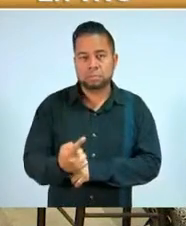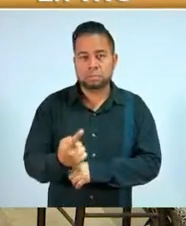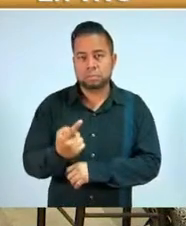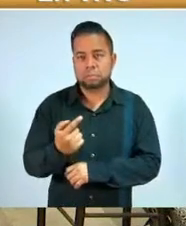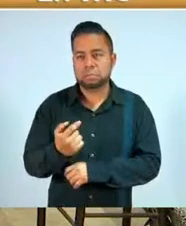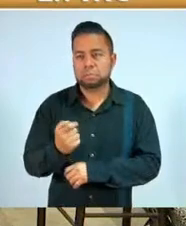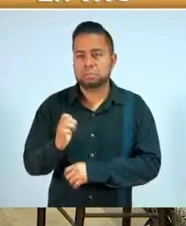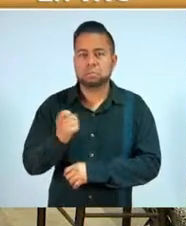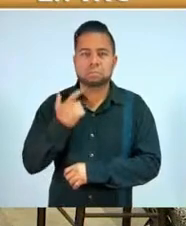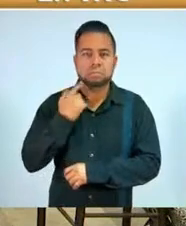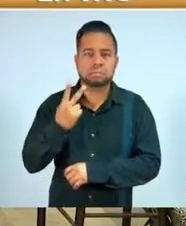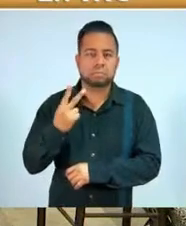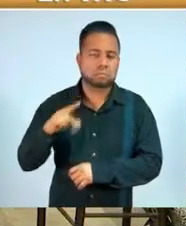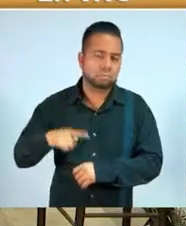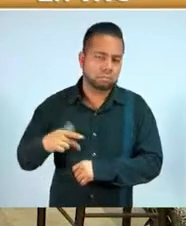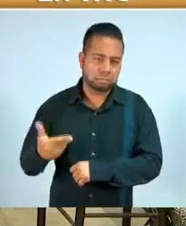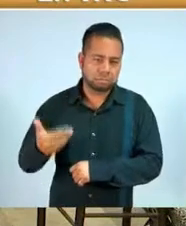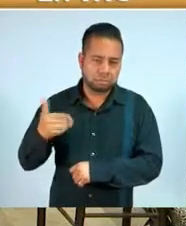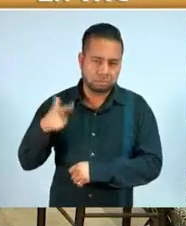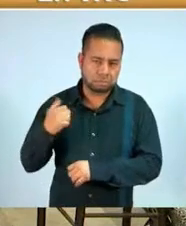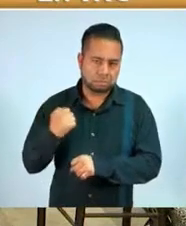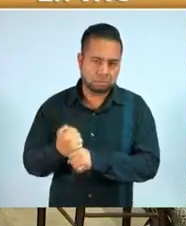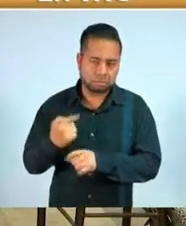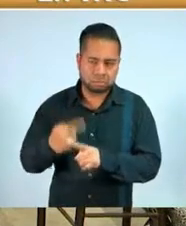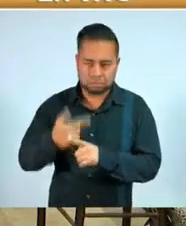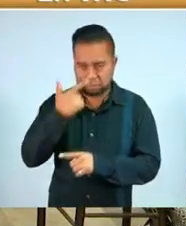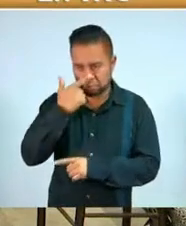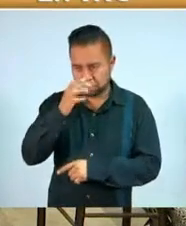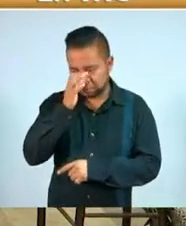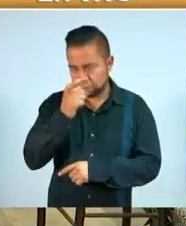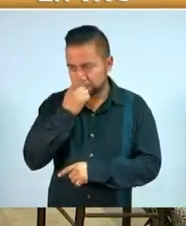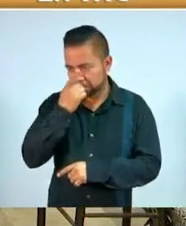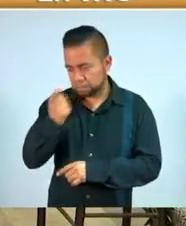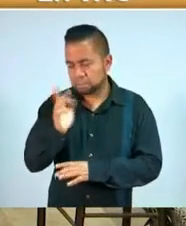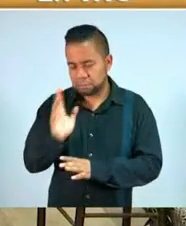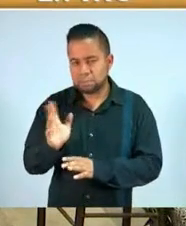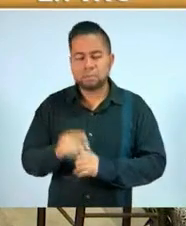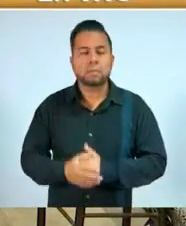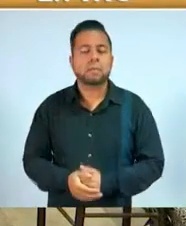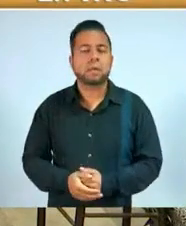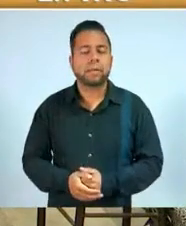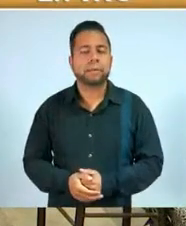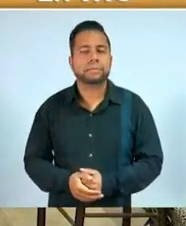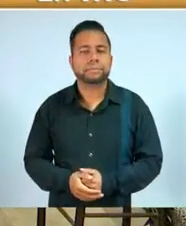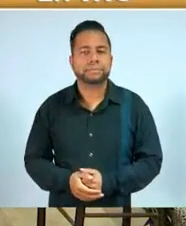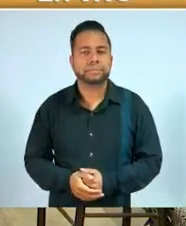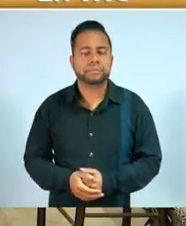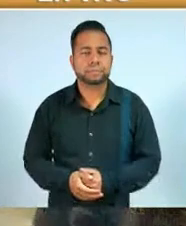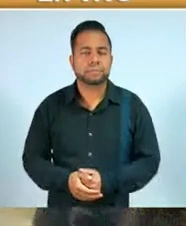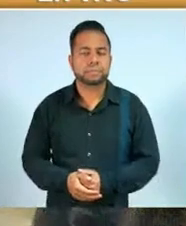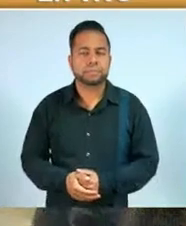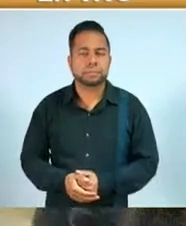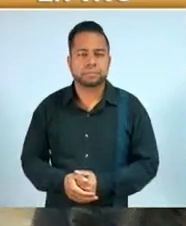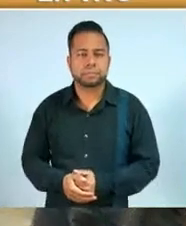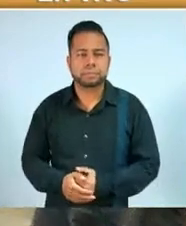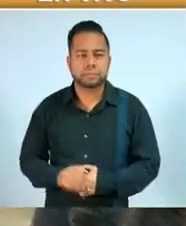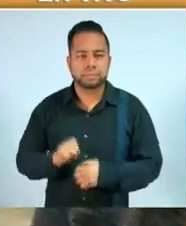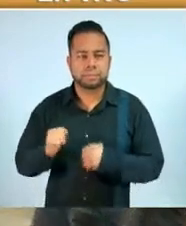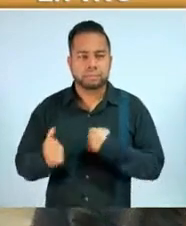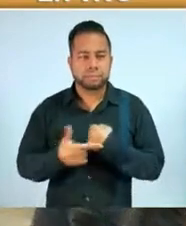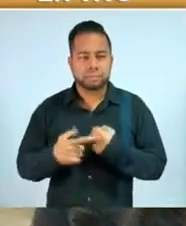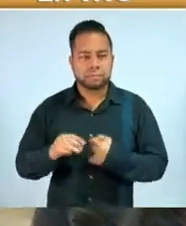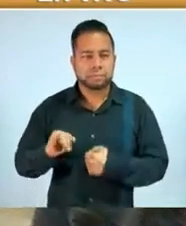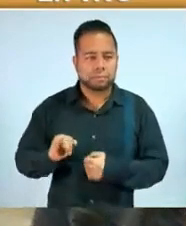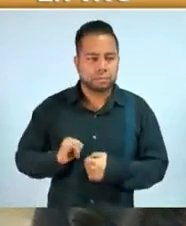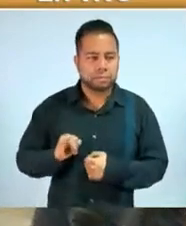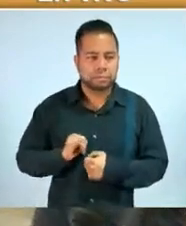como dos gobiernos, cuando estaba el Eliseo Gavino, y hay algo muy interesante.